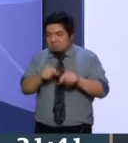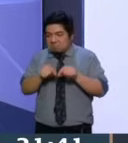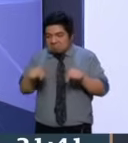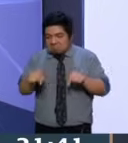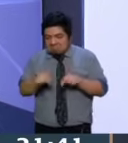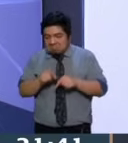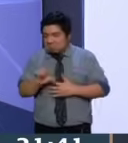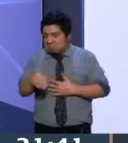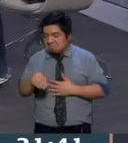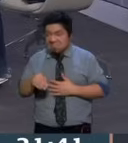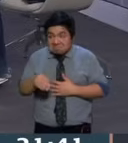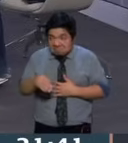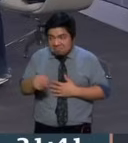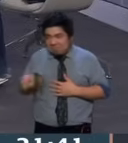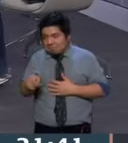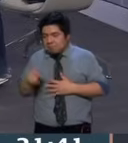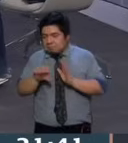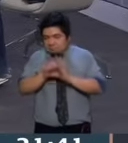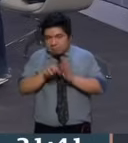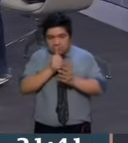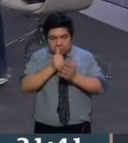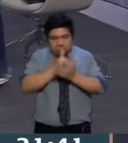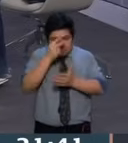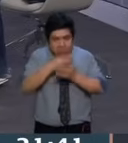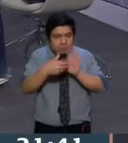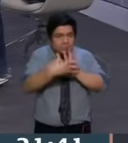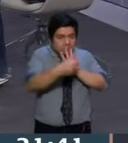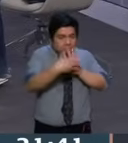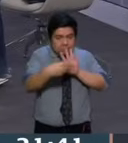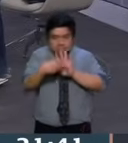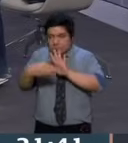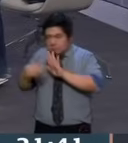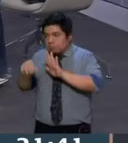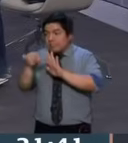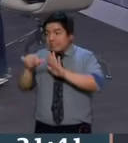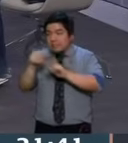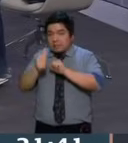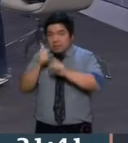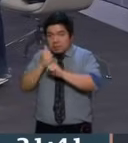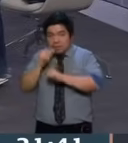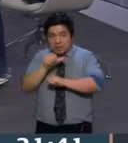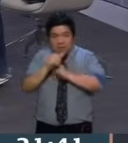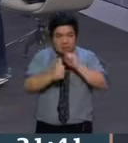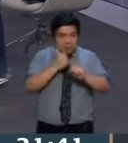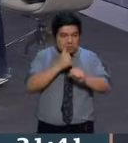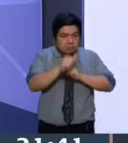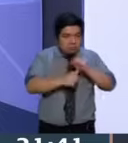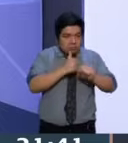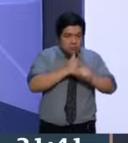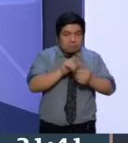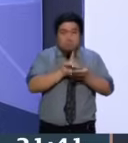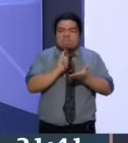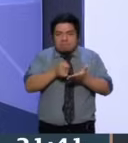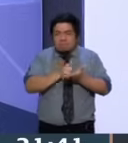pública, si esos espacios los replicamos por toda la ciudad, pensando en 16 por año, que es el proyecto, pues eso significa que los derechos van